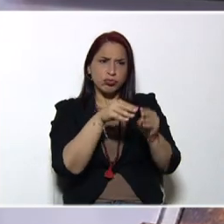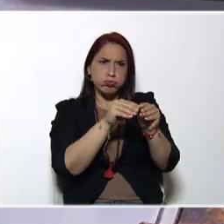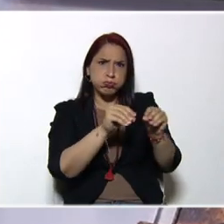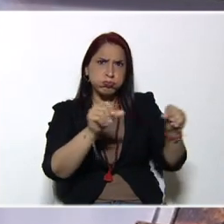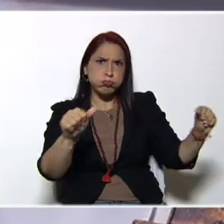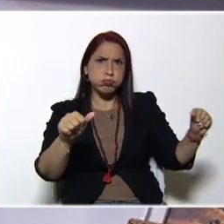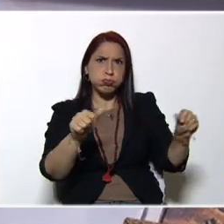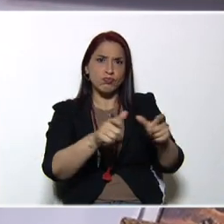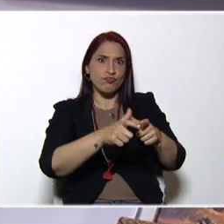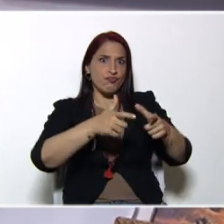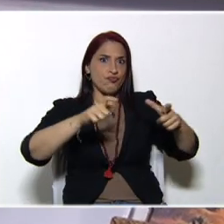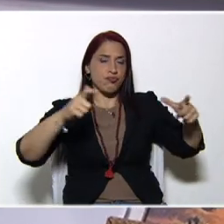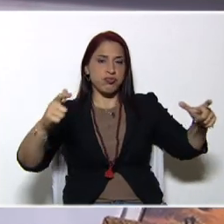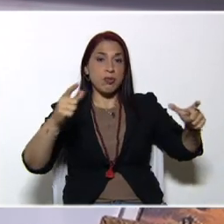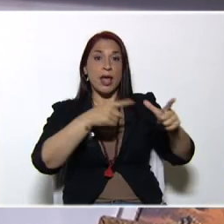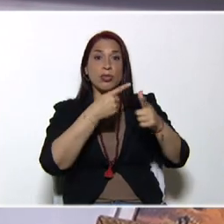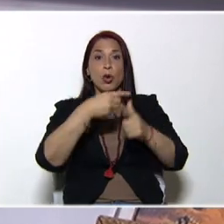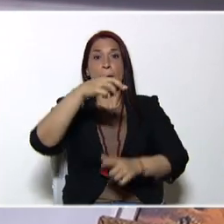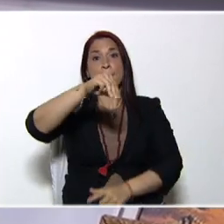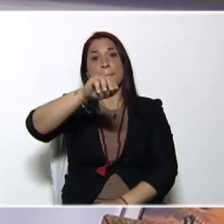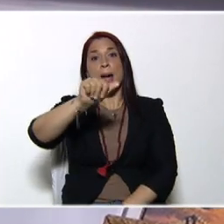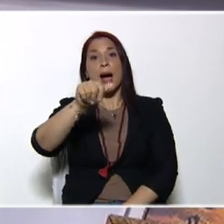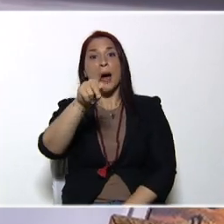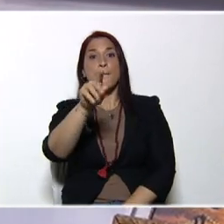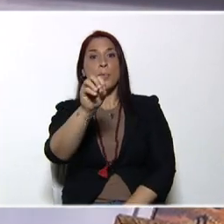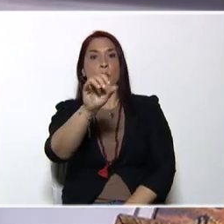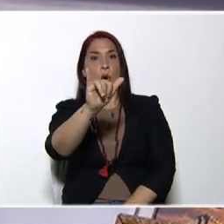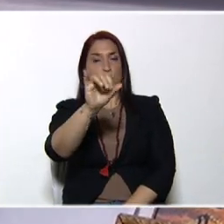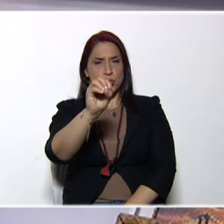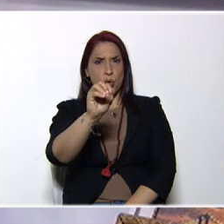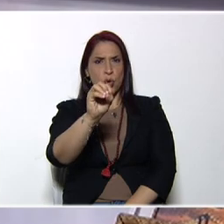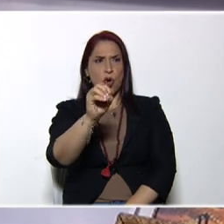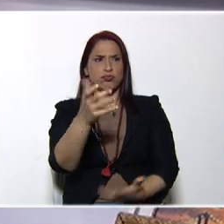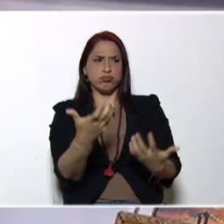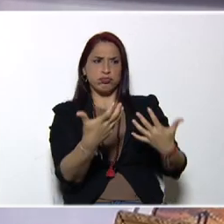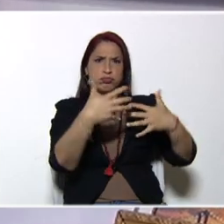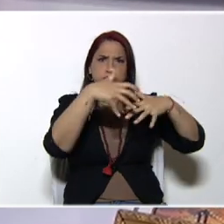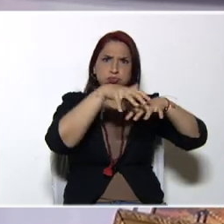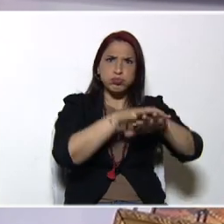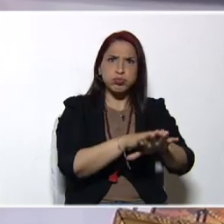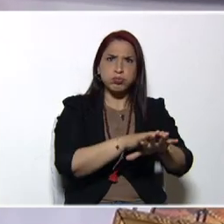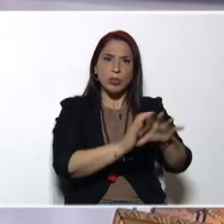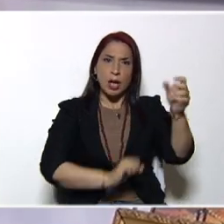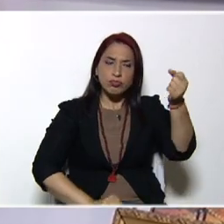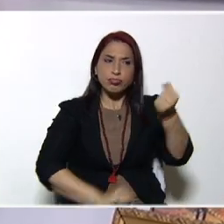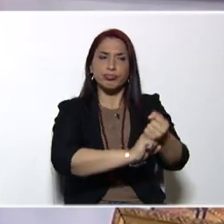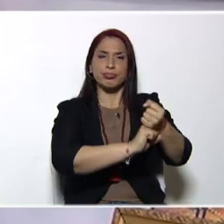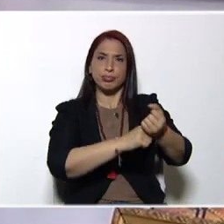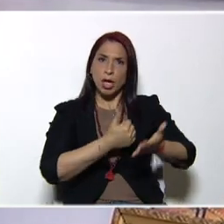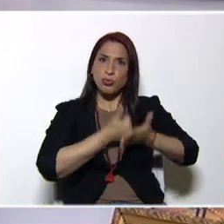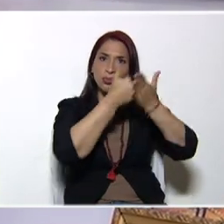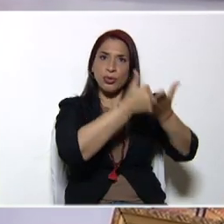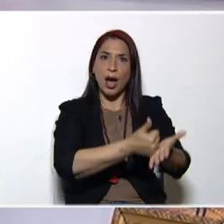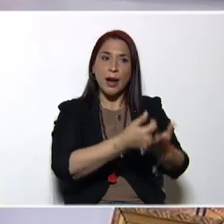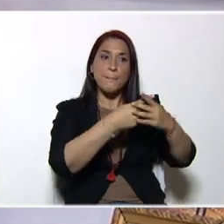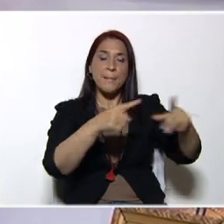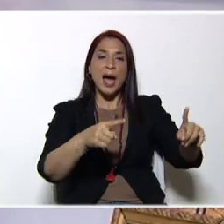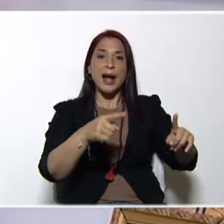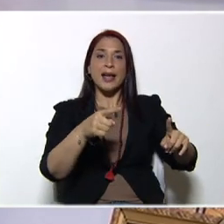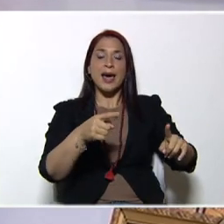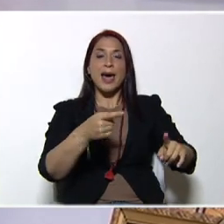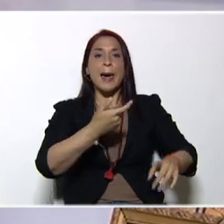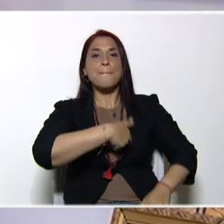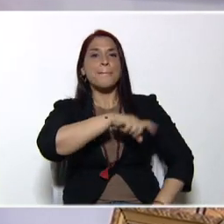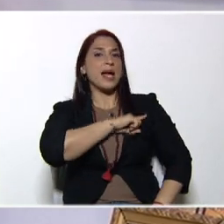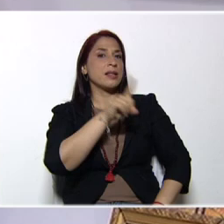y entonces, muchísimo. Entonces los mapollos prestaron, se unieron, contribuyeron a que los españoles no invadieran esa parte del terreno de